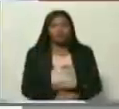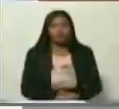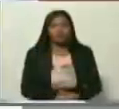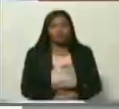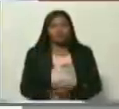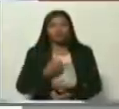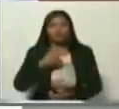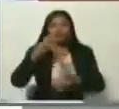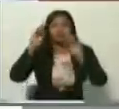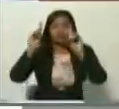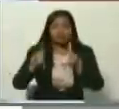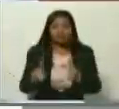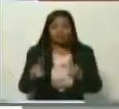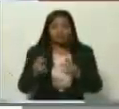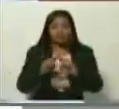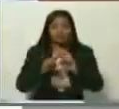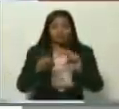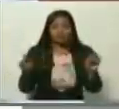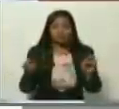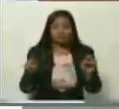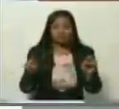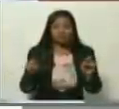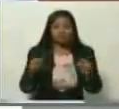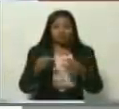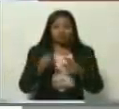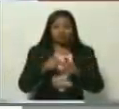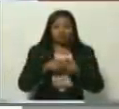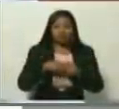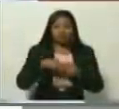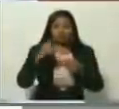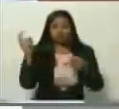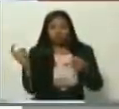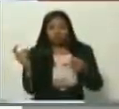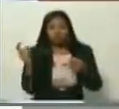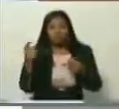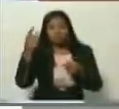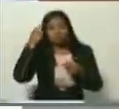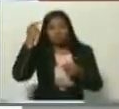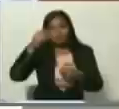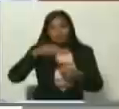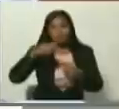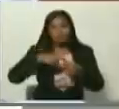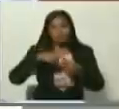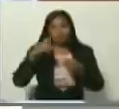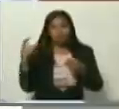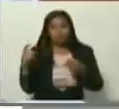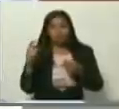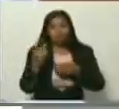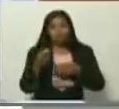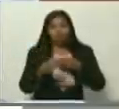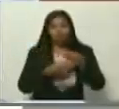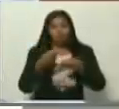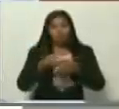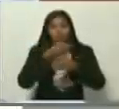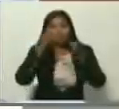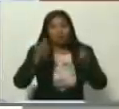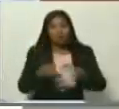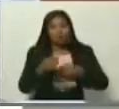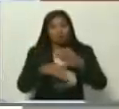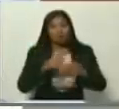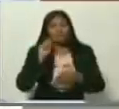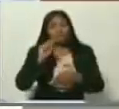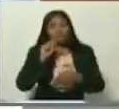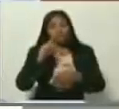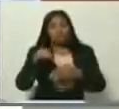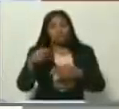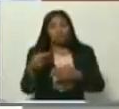decidido separarme del cargo a partir del día de hoy. En los próximos minutos,